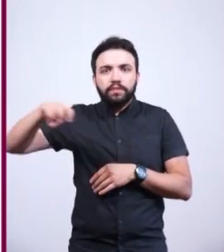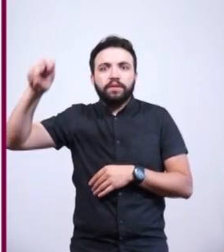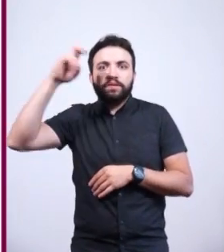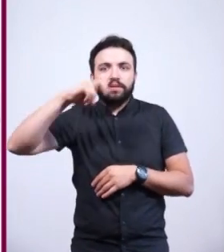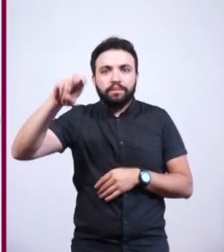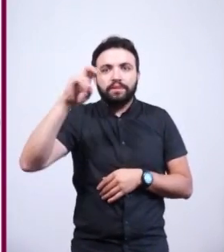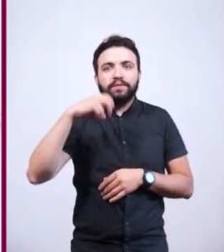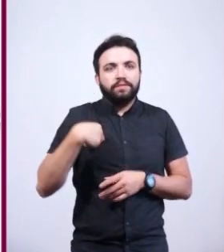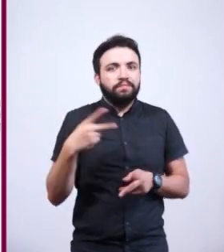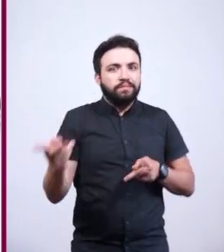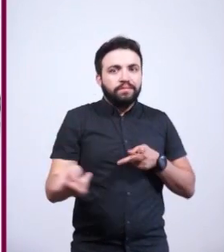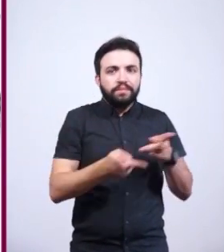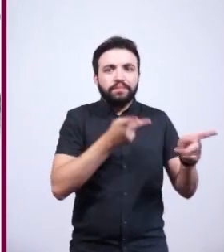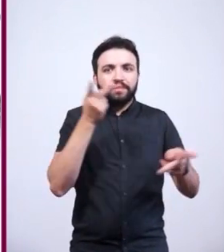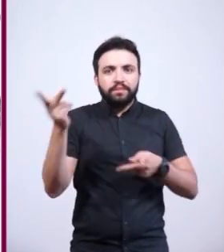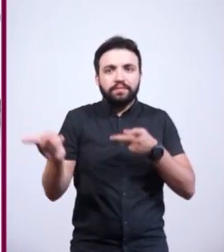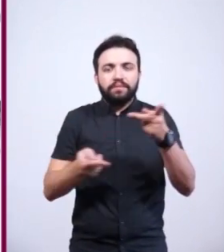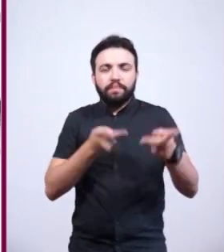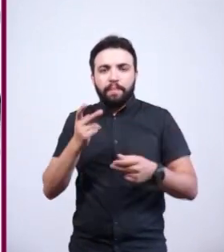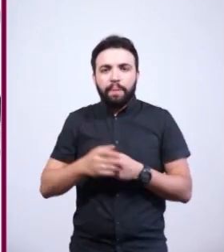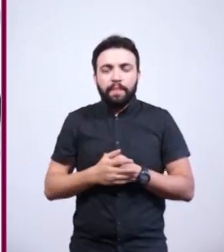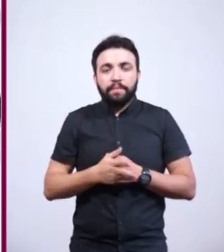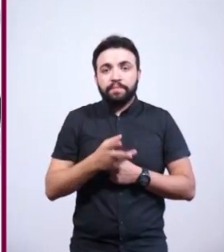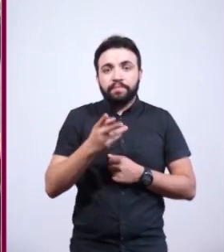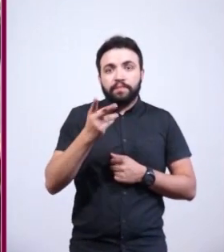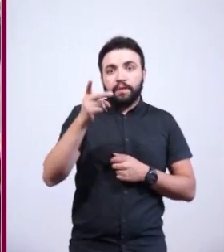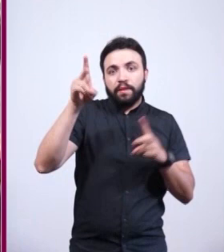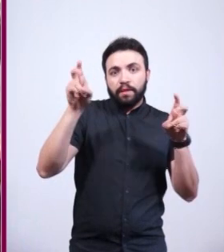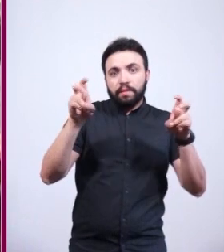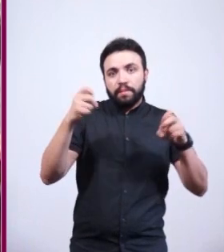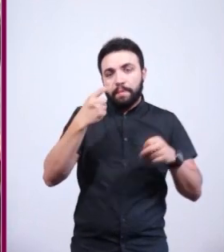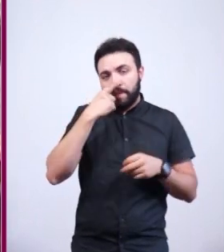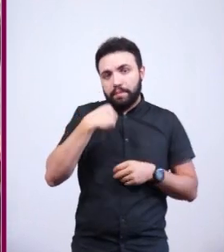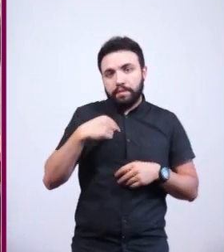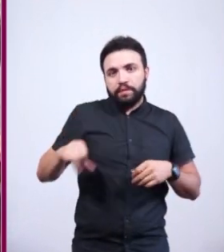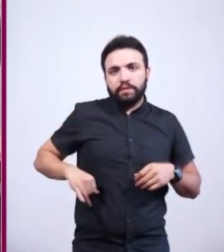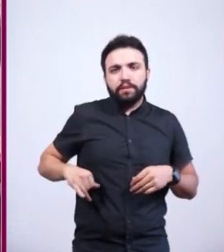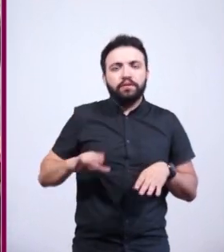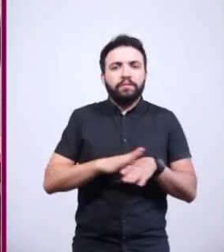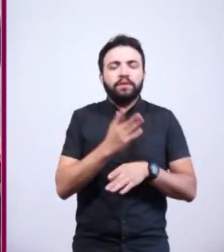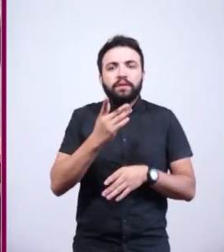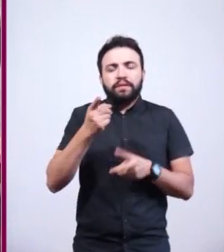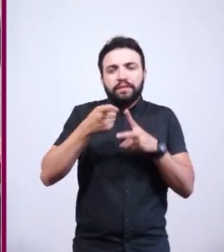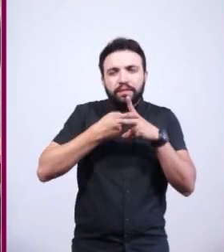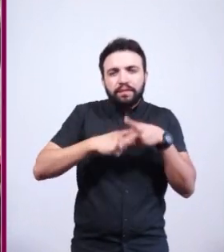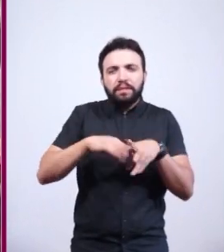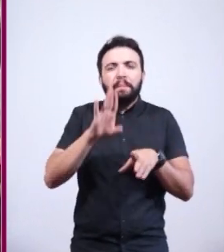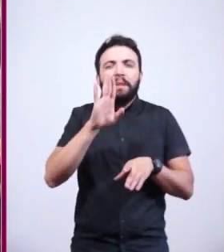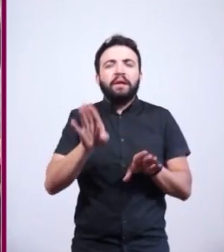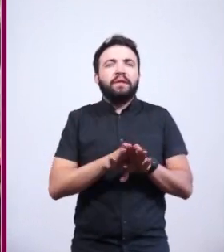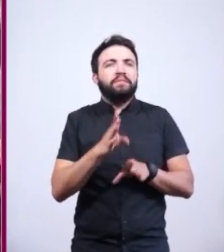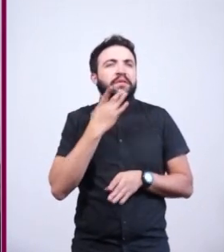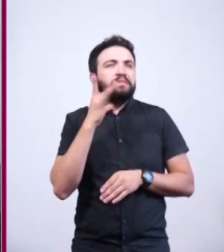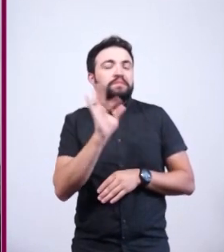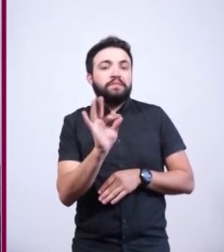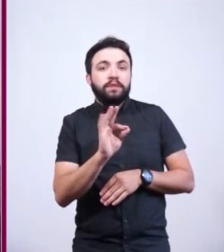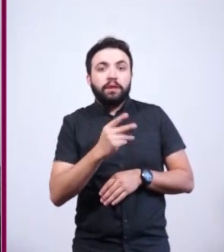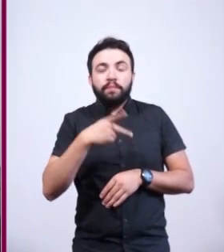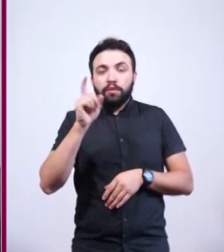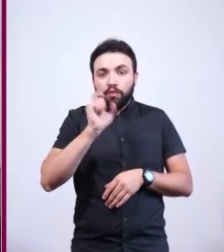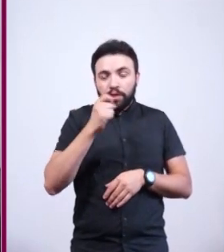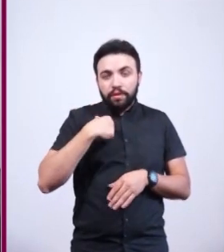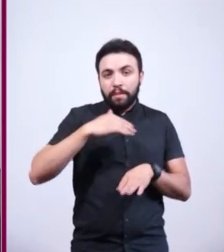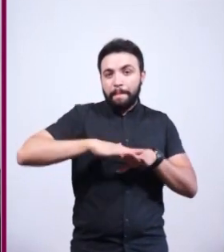Y un tema se vuelve interesante para mí porque al inicio parece algo muy insignificante, pero cuando empiezo a